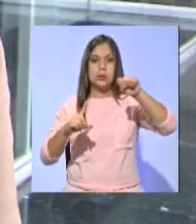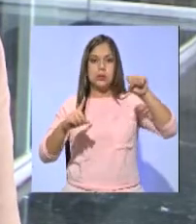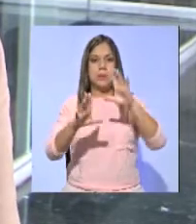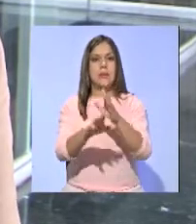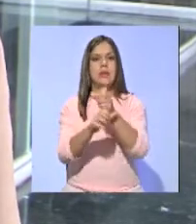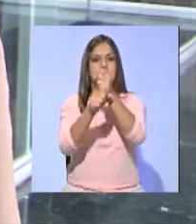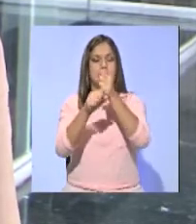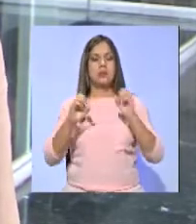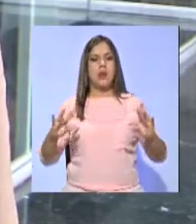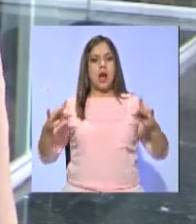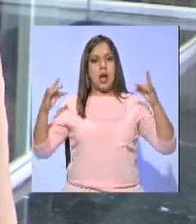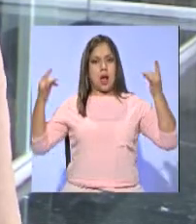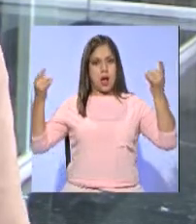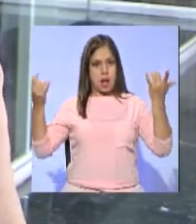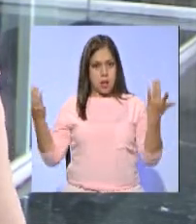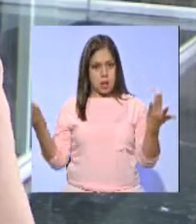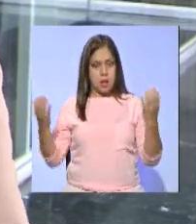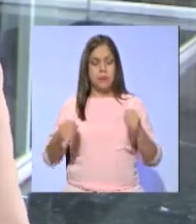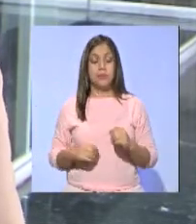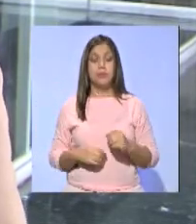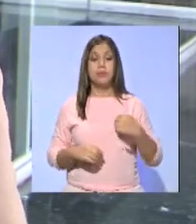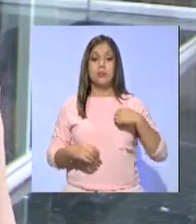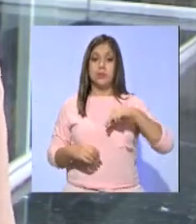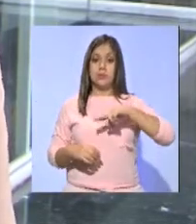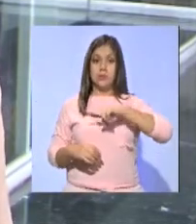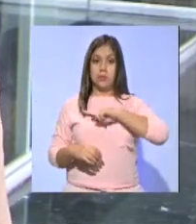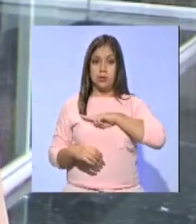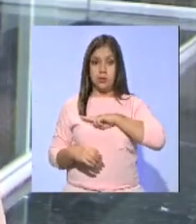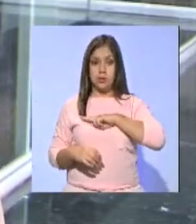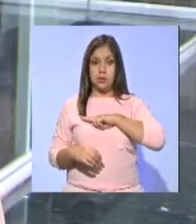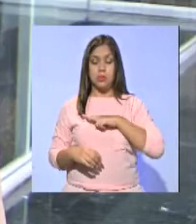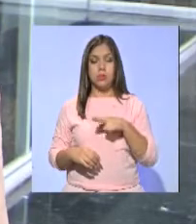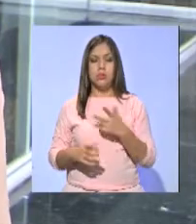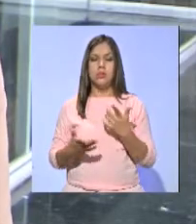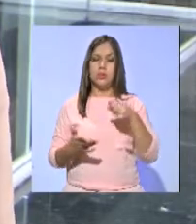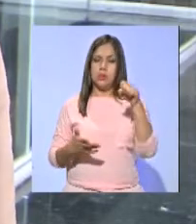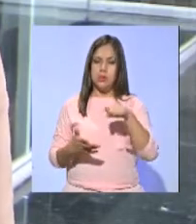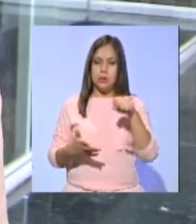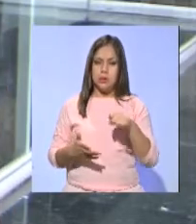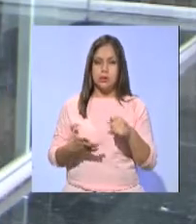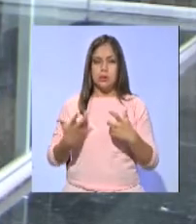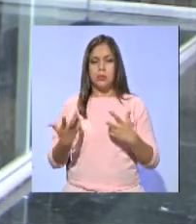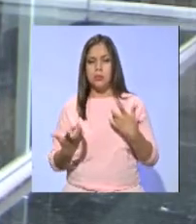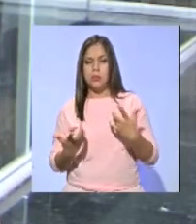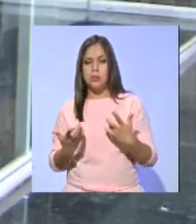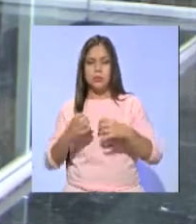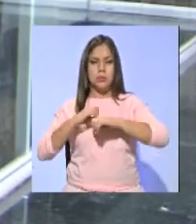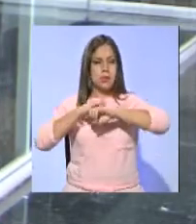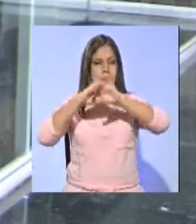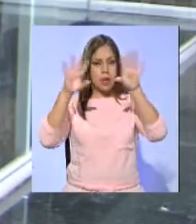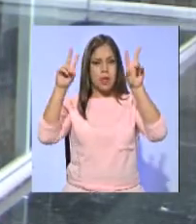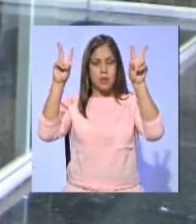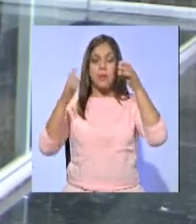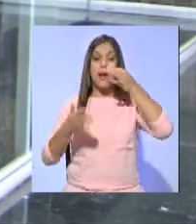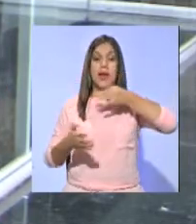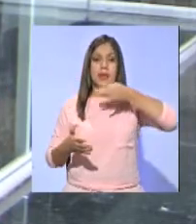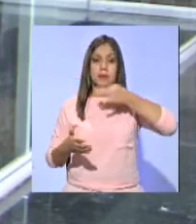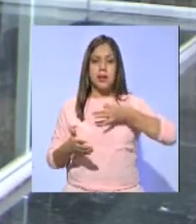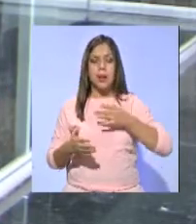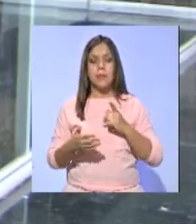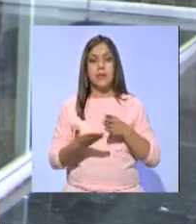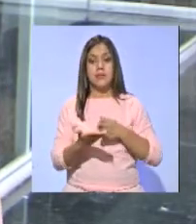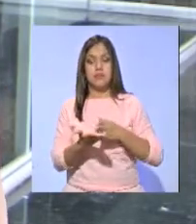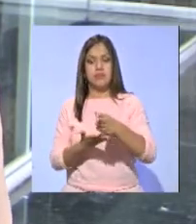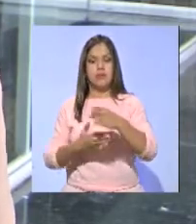de la calidad. Nos resta hacer ciertos afinamientos fundamentalmente en el examen de fin de